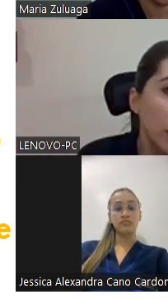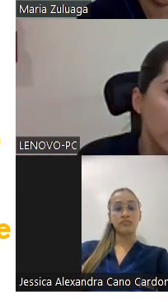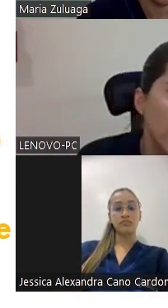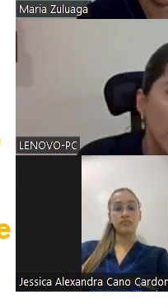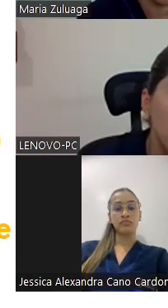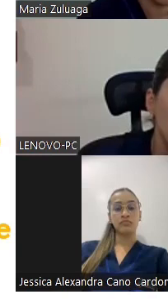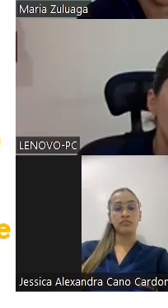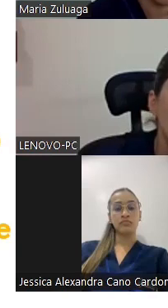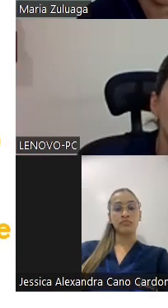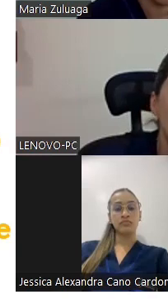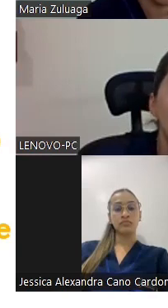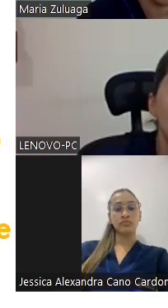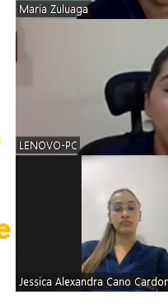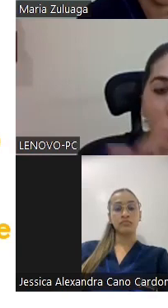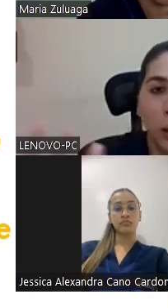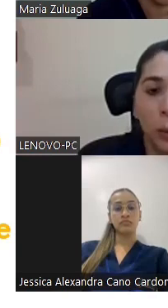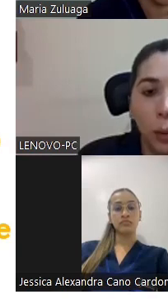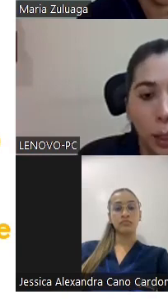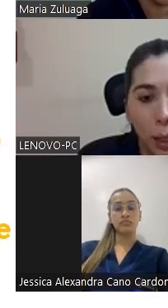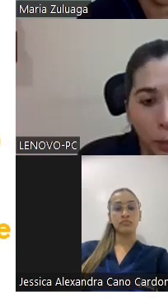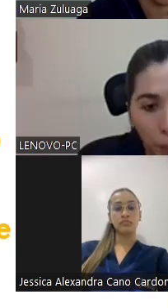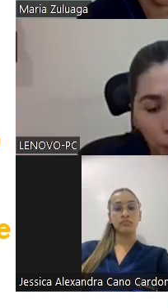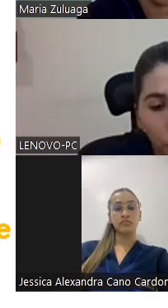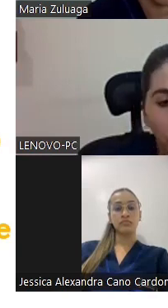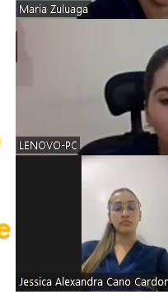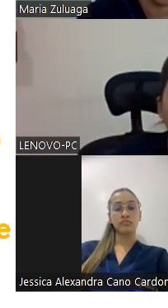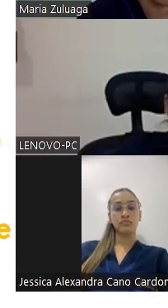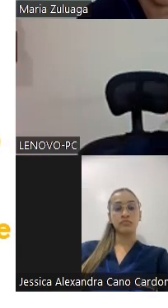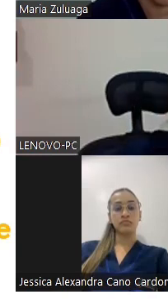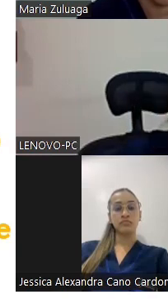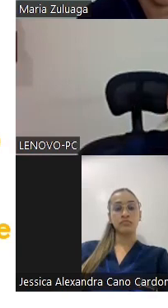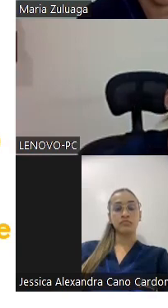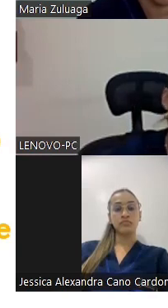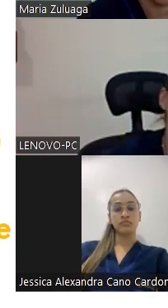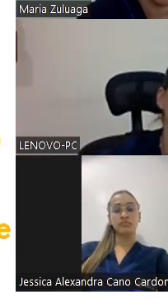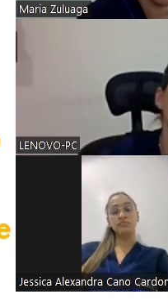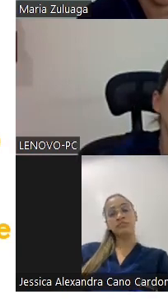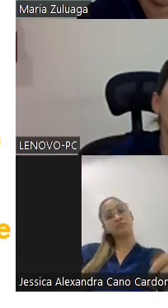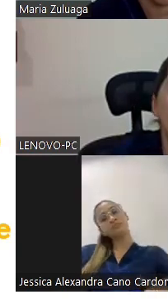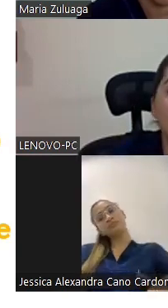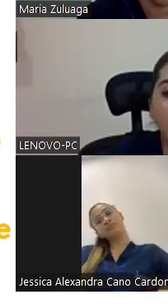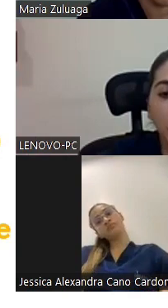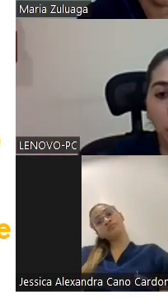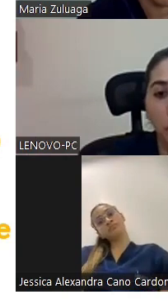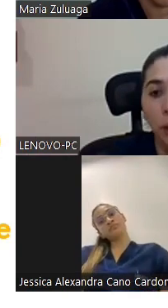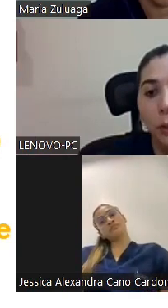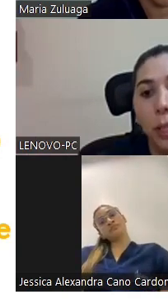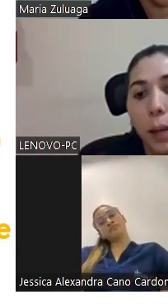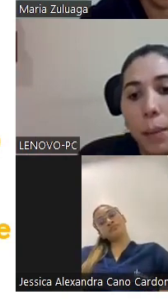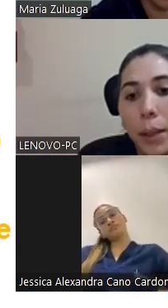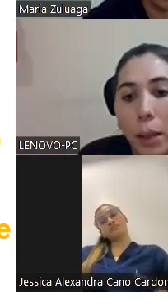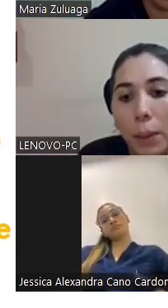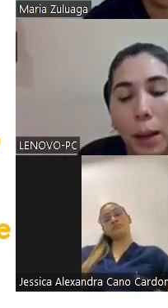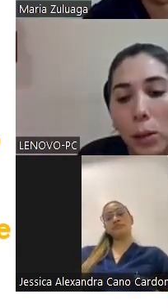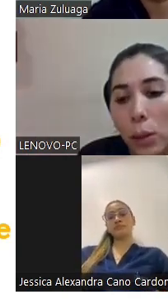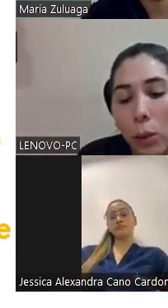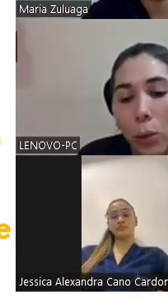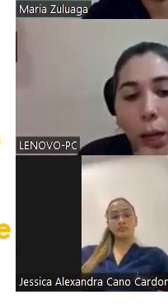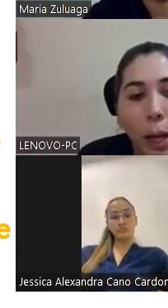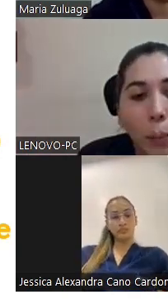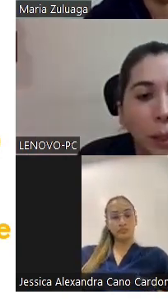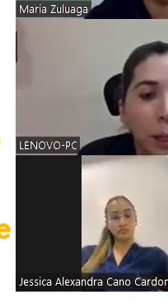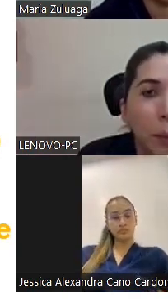pobre de este país o el más con población vulnerable. Hasta el final del siglo pasado, las revisiones fueron siempre interpretadas